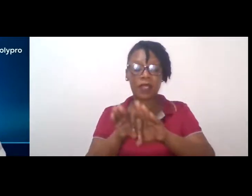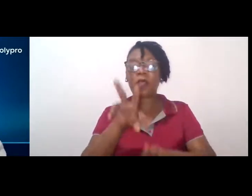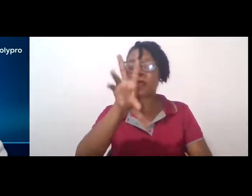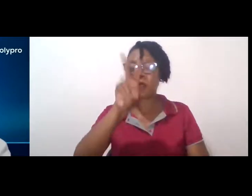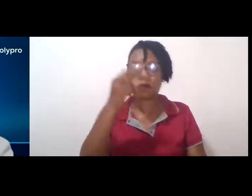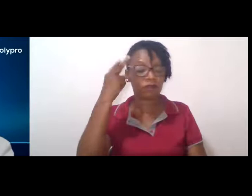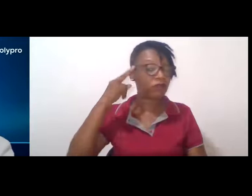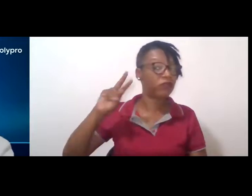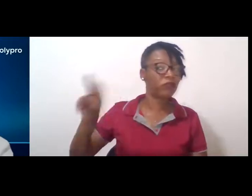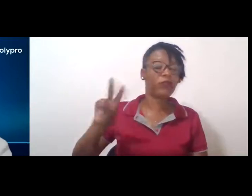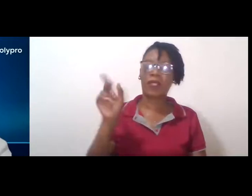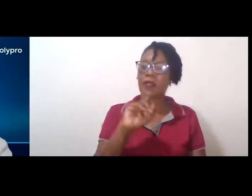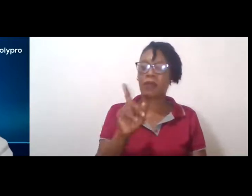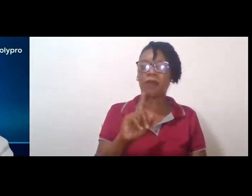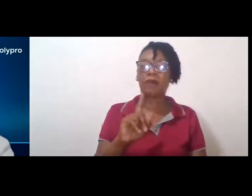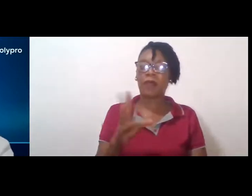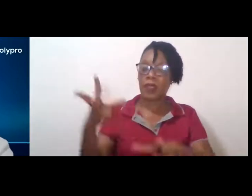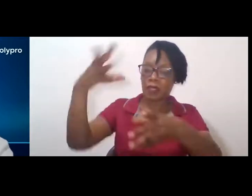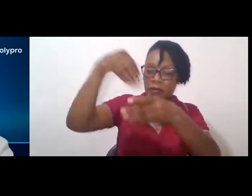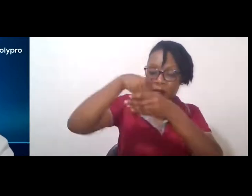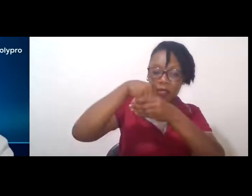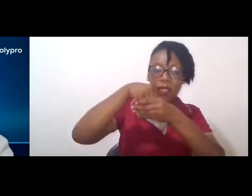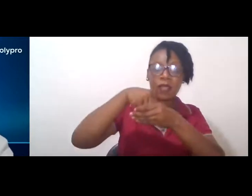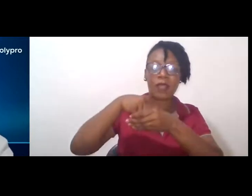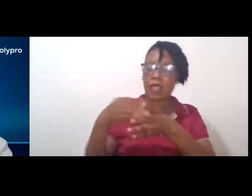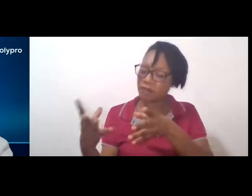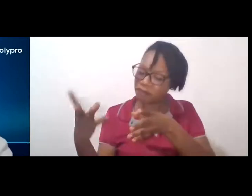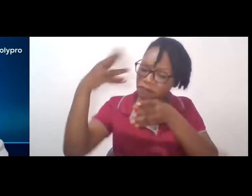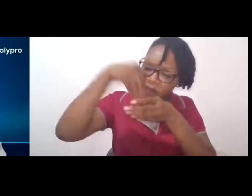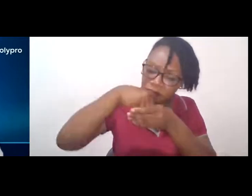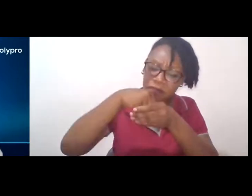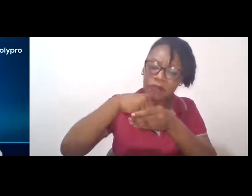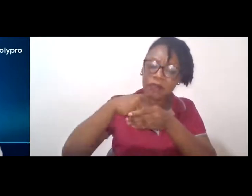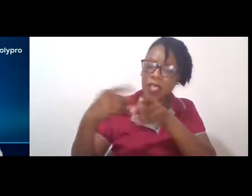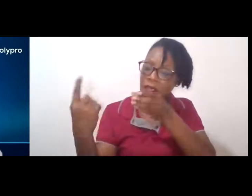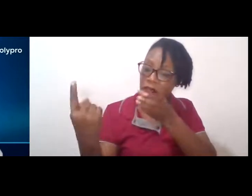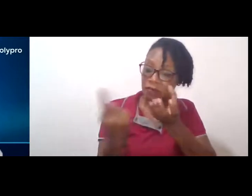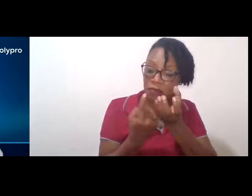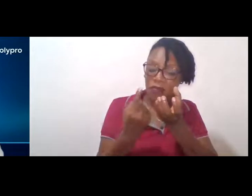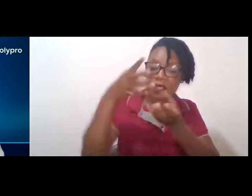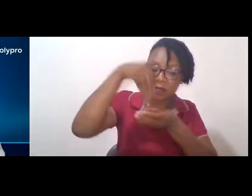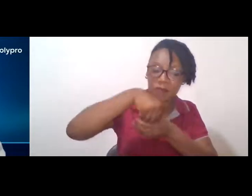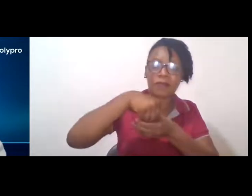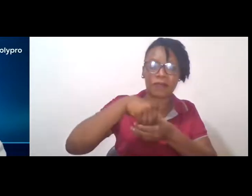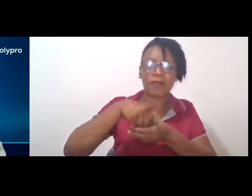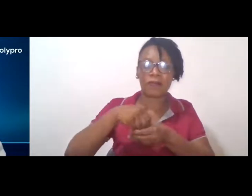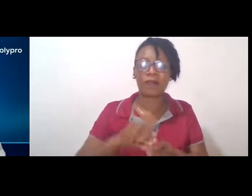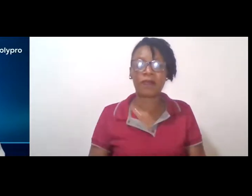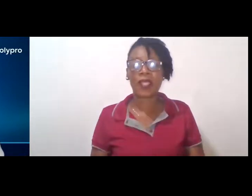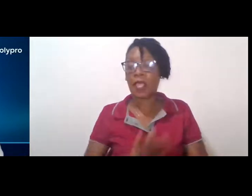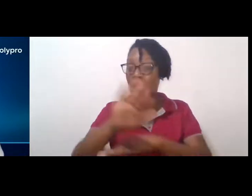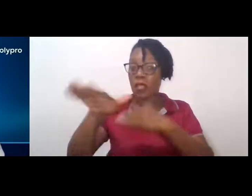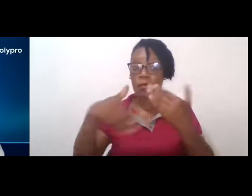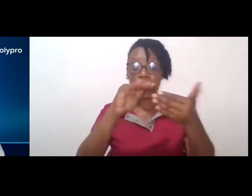ignoremos. Hagámoslos partes, incluyámoslos, integrémoslos y acogémoslos también a ellos. Y que el resto de la